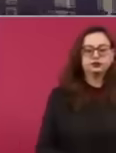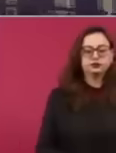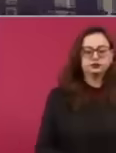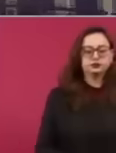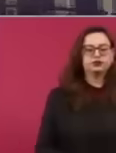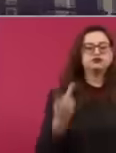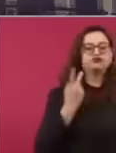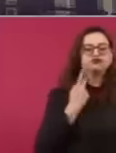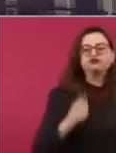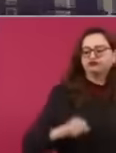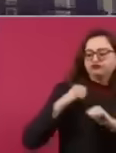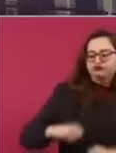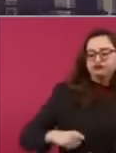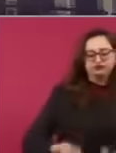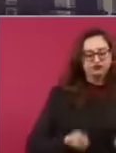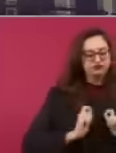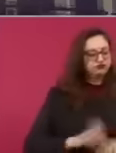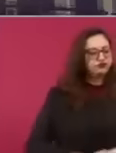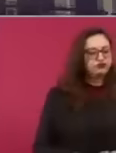le gusta